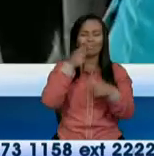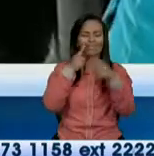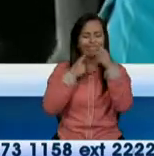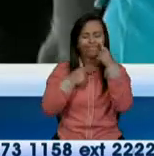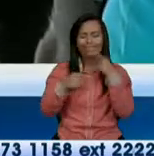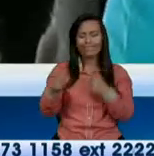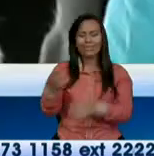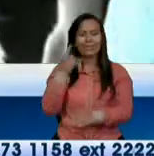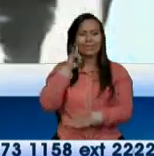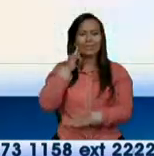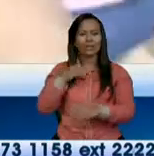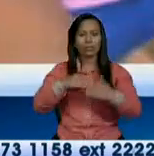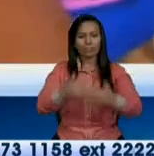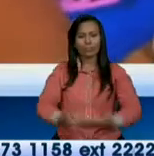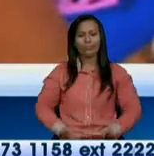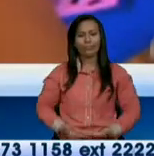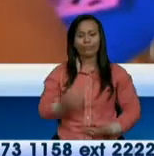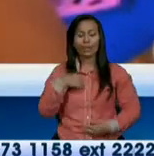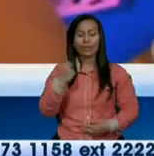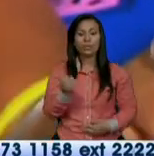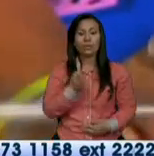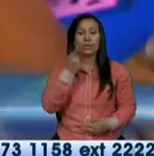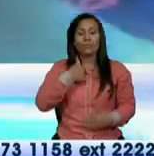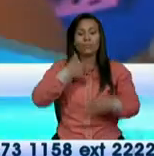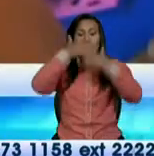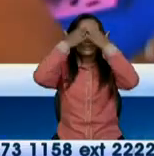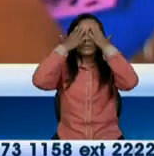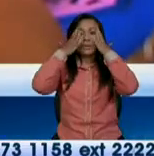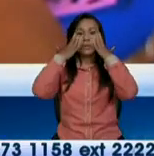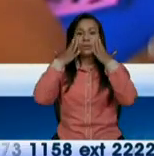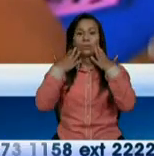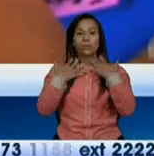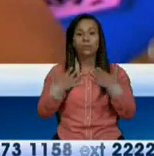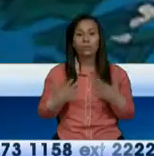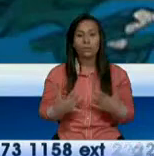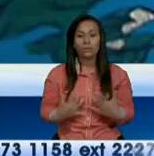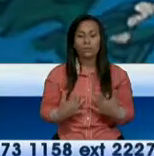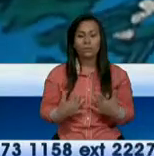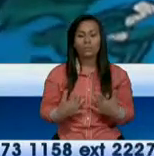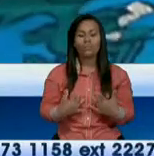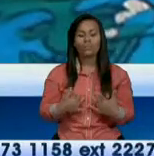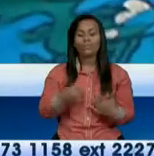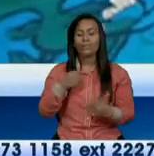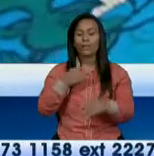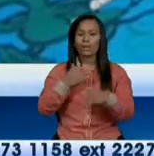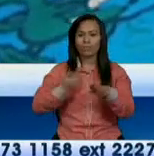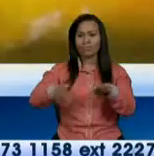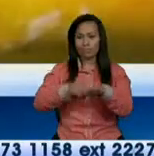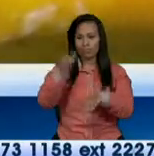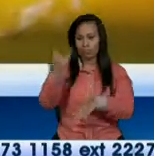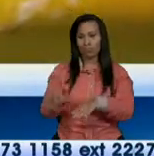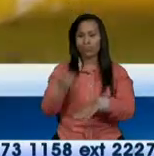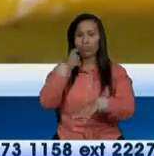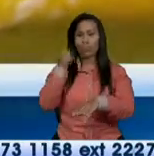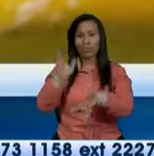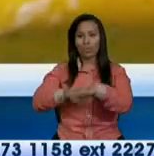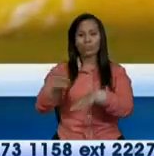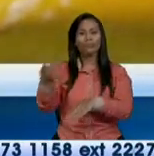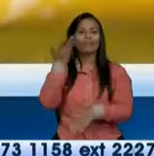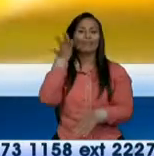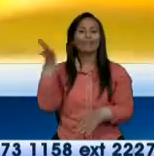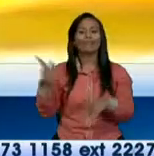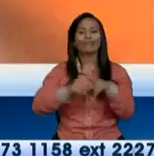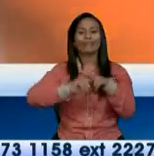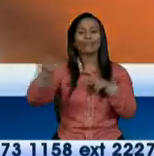estaba embarazada. Créeme que se me bajó la sangre en los talones. Sobre el paradero del acusado no se conoce